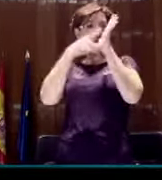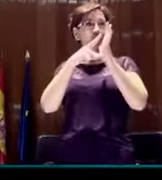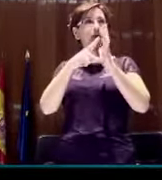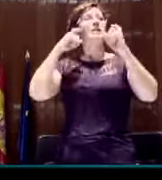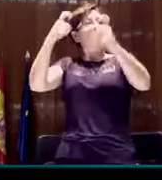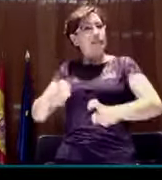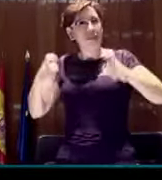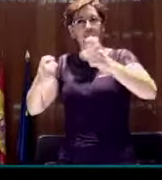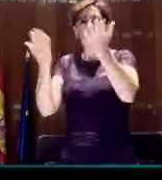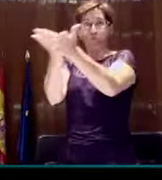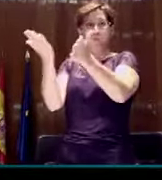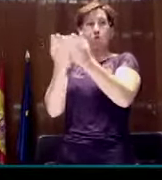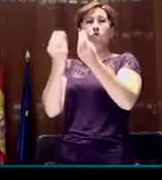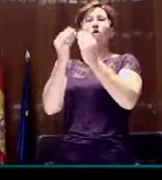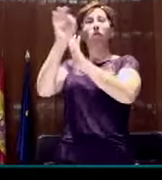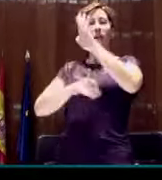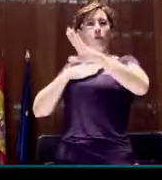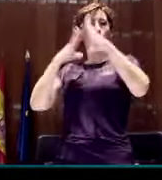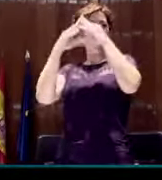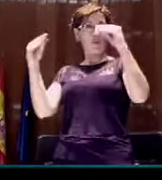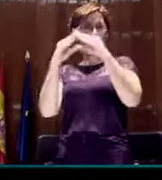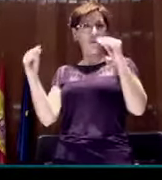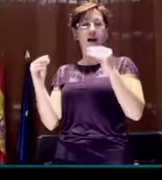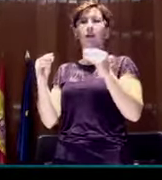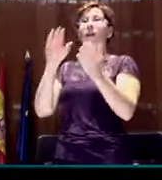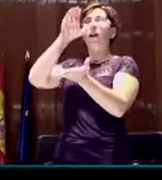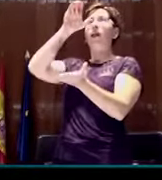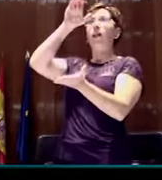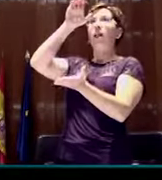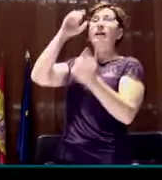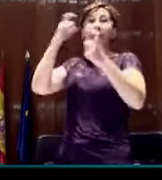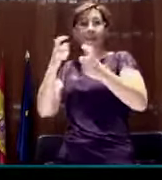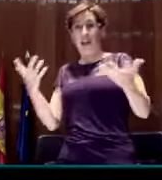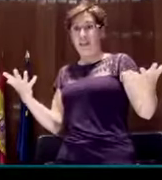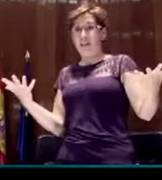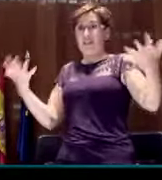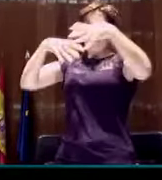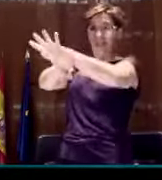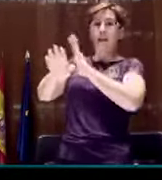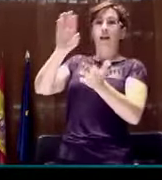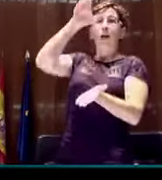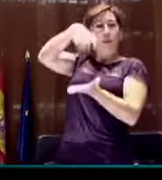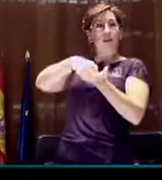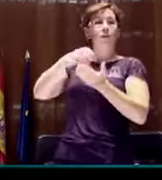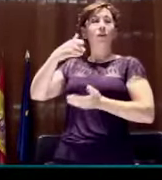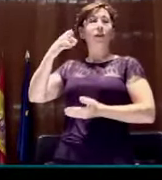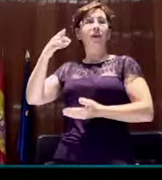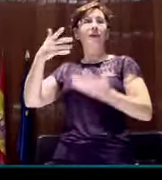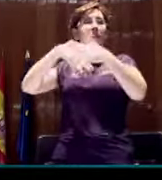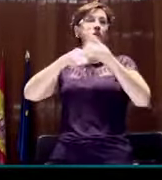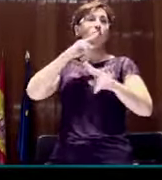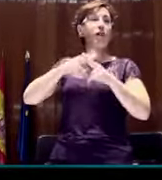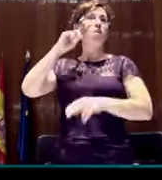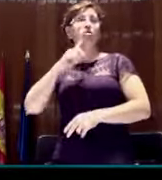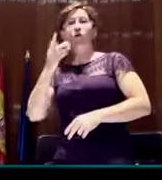cursos de extensión universitaria con la asociación el Centro de Integración Sordo-Oyente de allí de Sevilla, María José Abad, que estaba por aquí ayer.